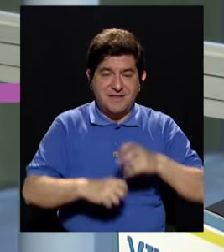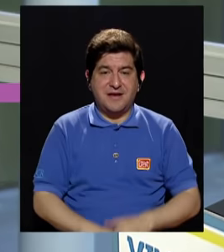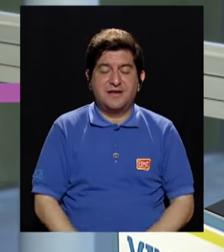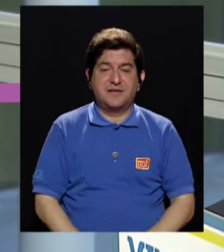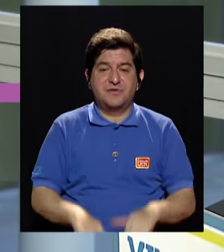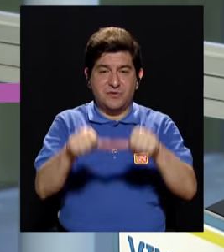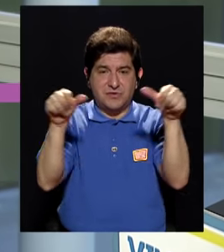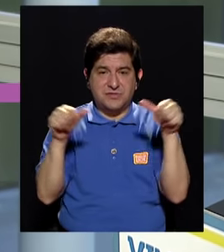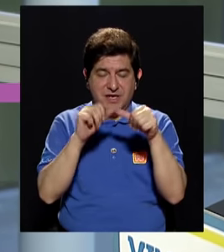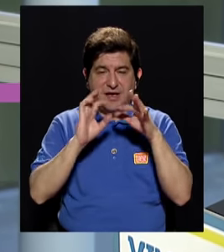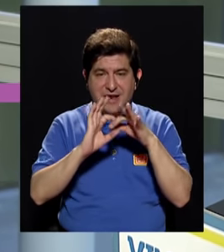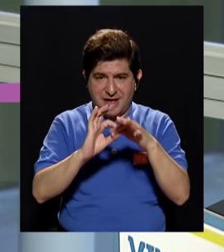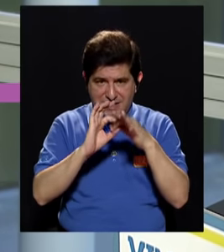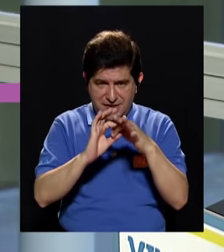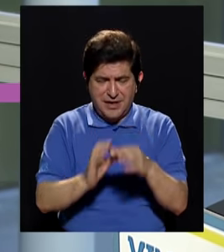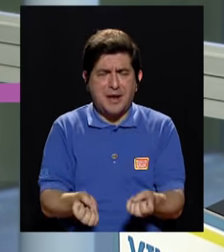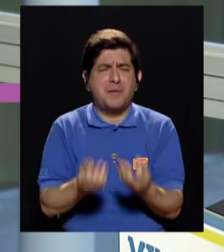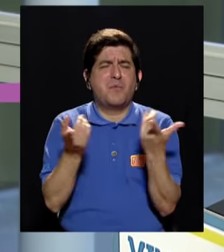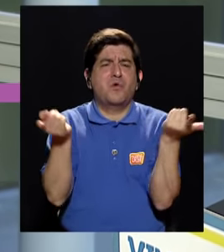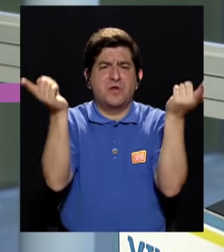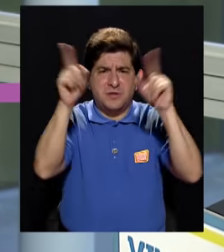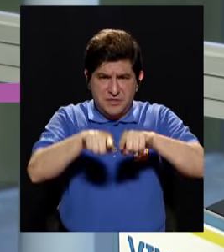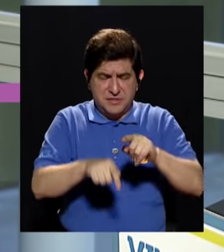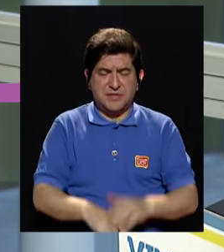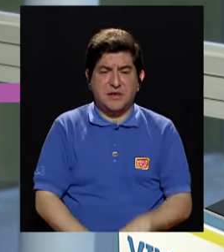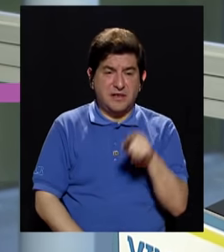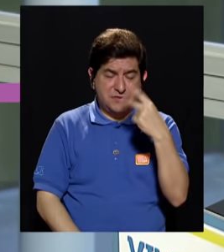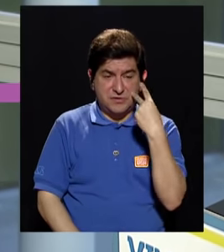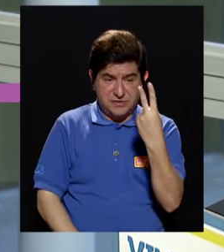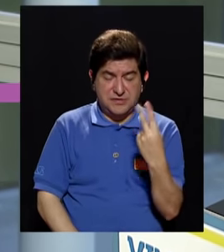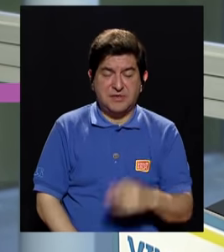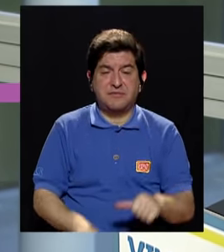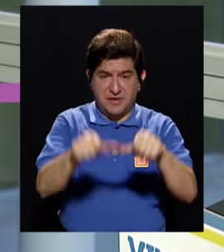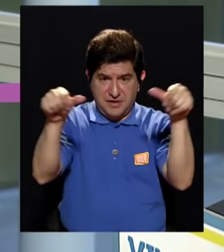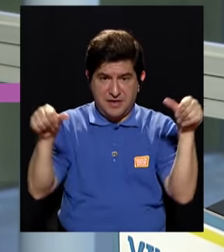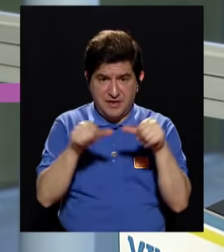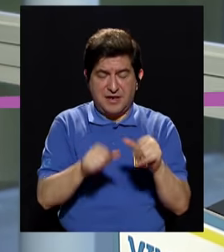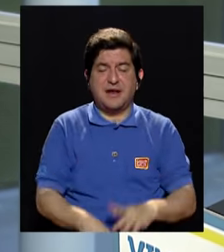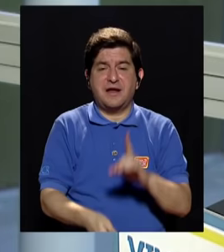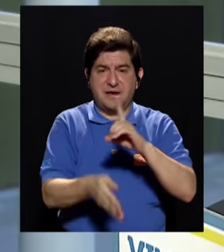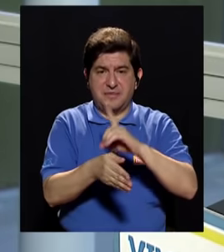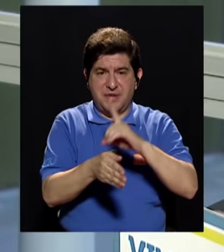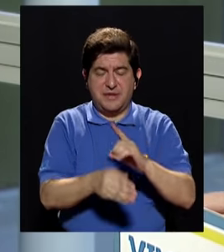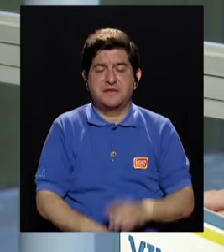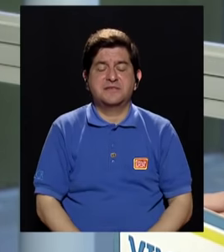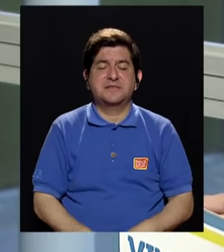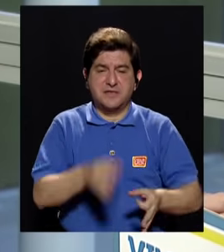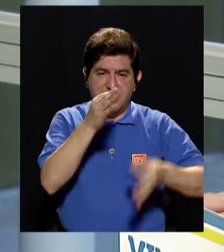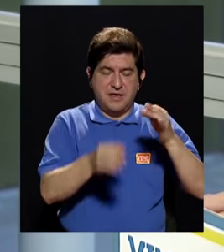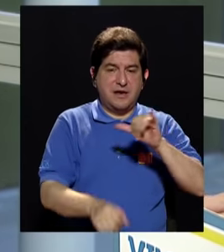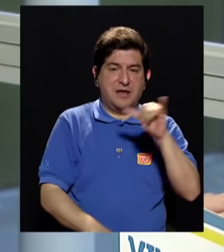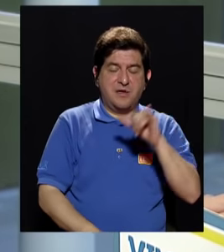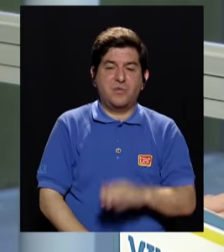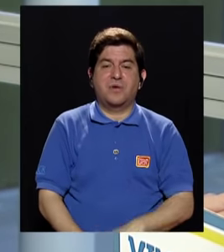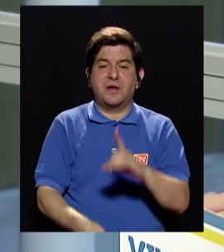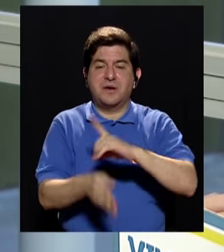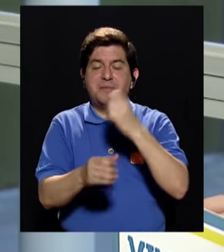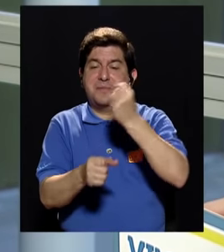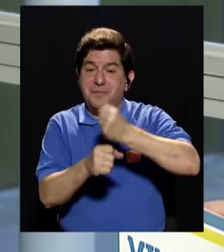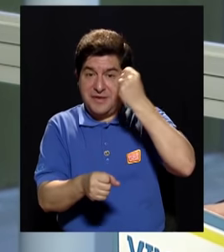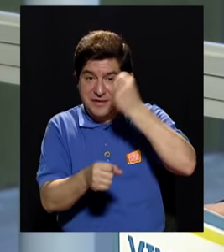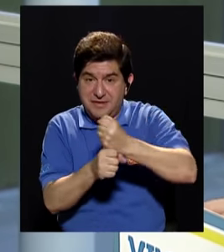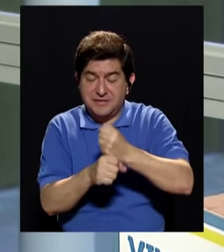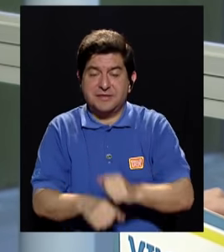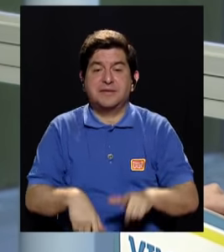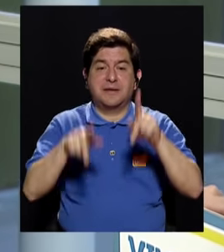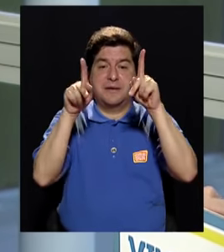es una gran cantidad de casos que se ven en el área clínica forense bueno entre otros También tenemos medicina del trabajo y aquí